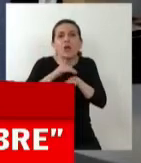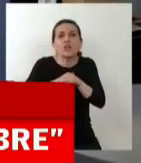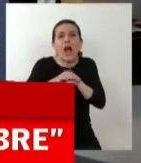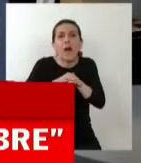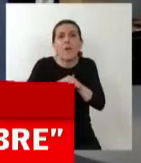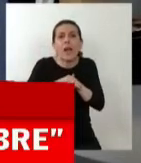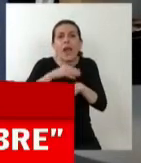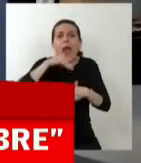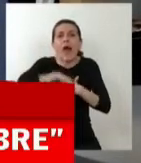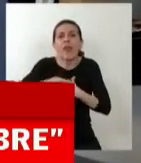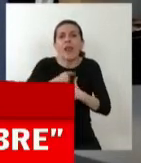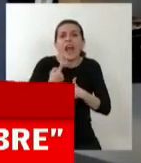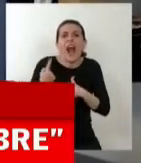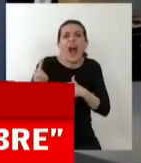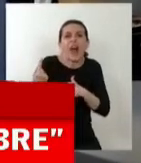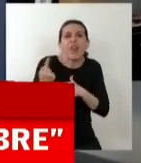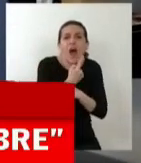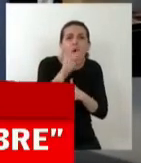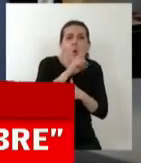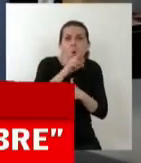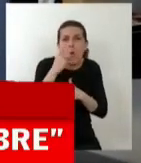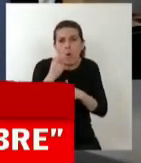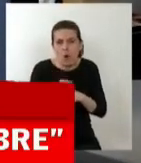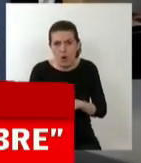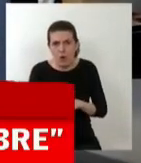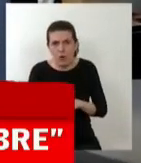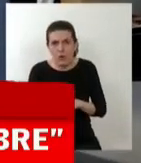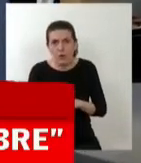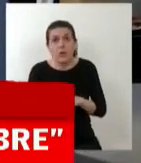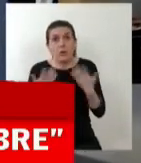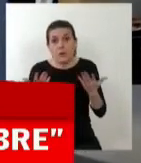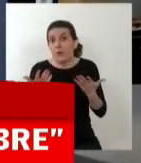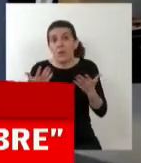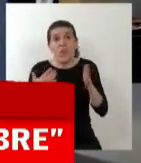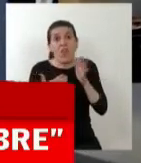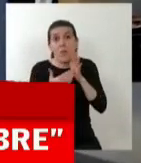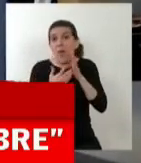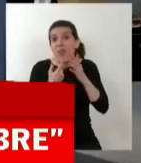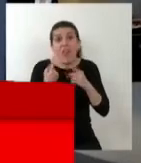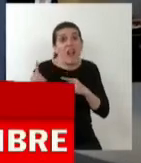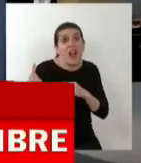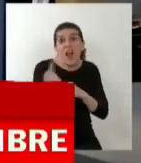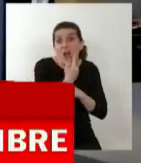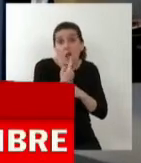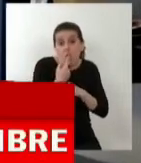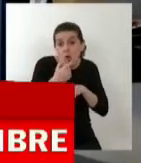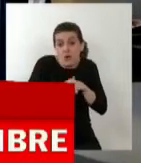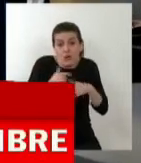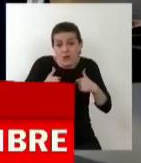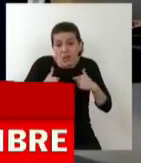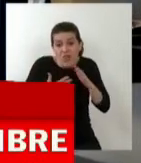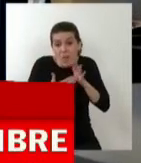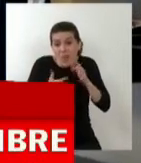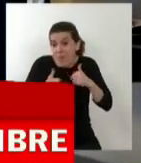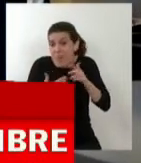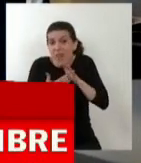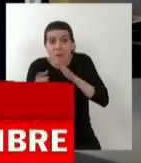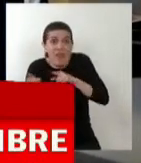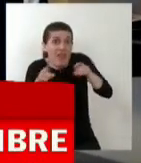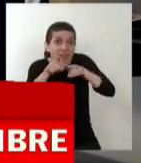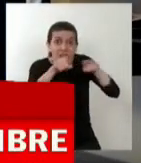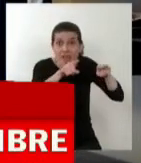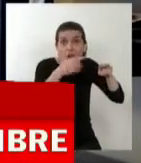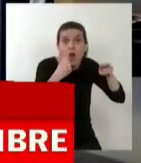nosotros y de nosotras. Está en nuestras manos ver cómo